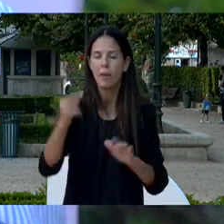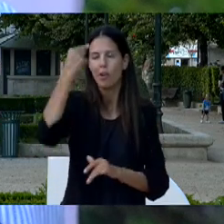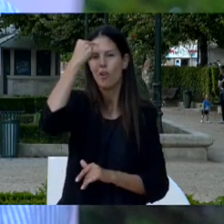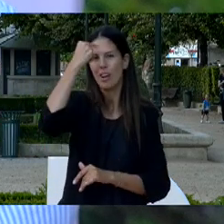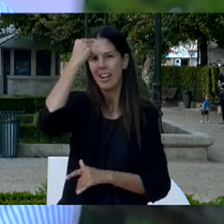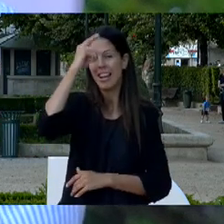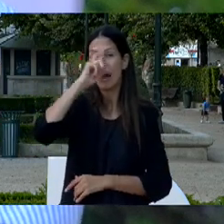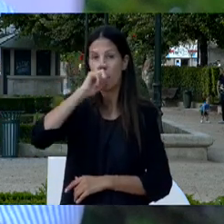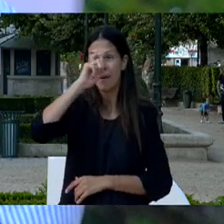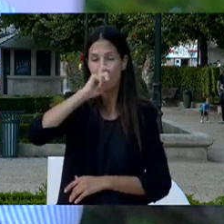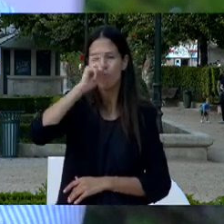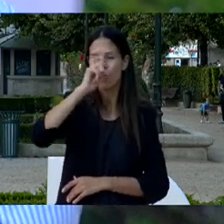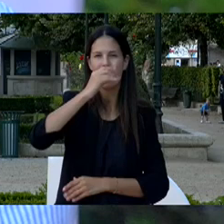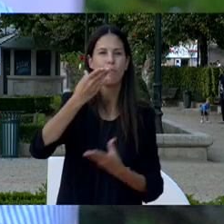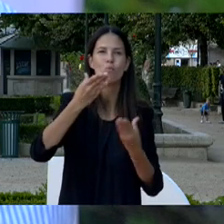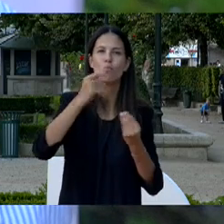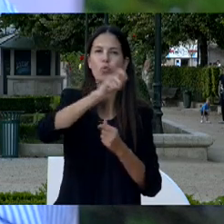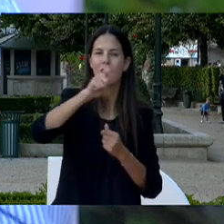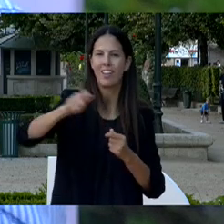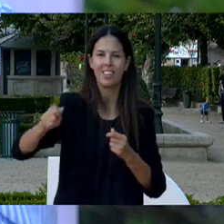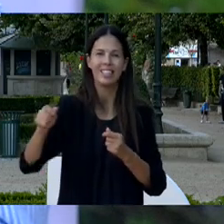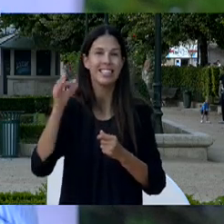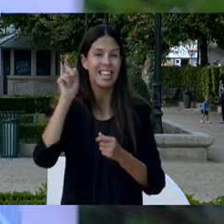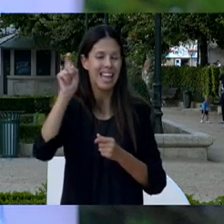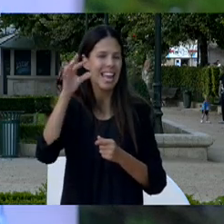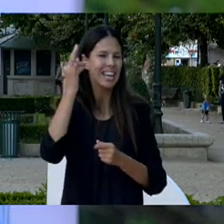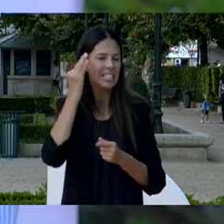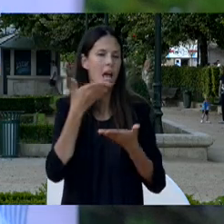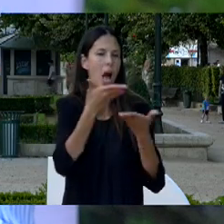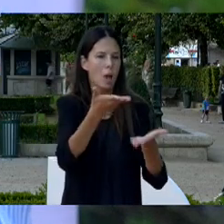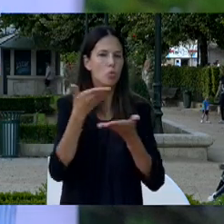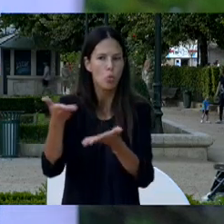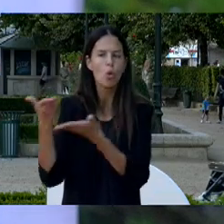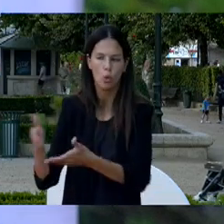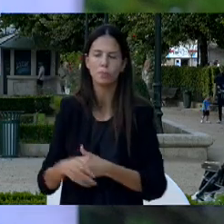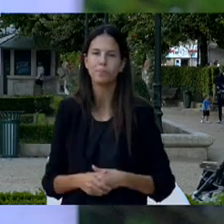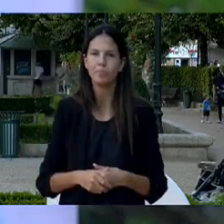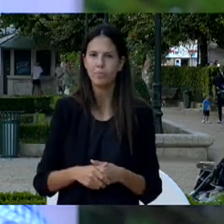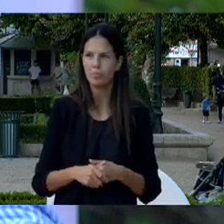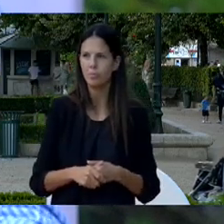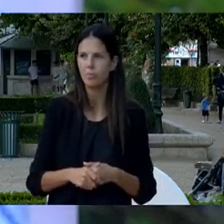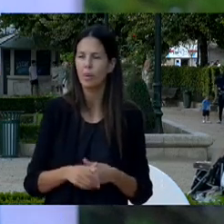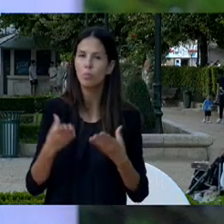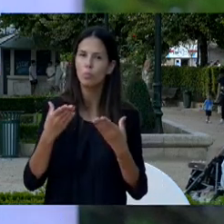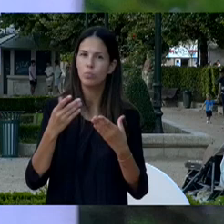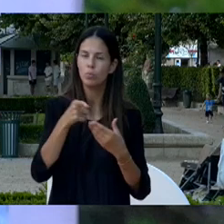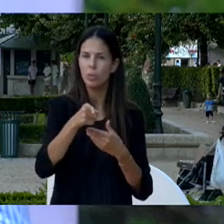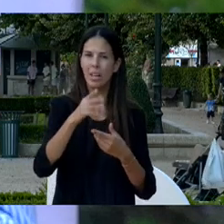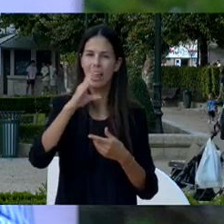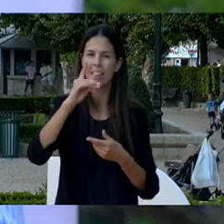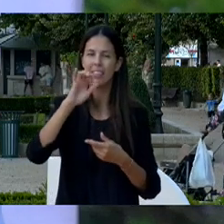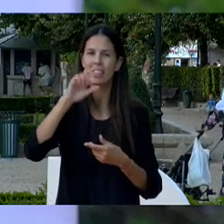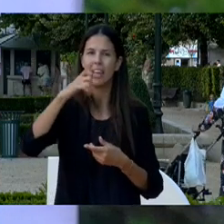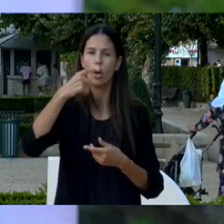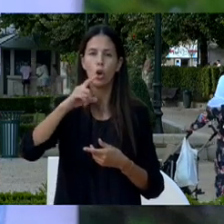da cantidade de xente que la axudou. Diego San José se valía hasta, gardan na casa de Diego San José